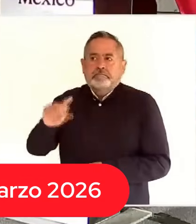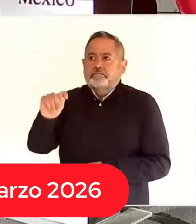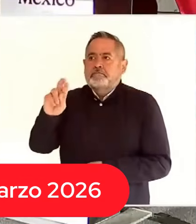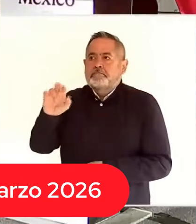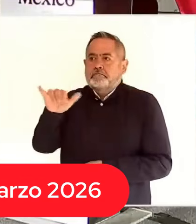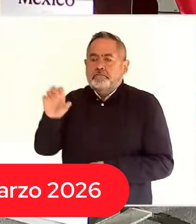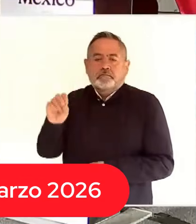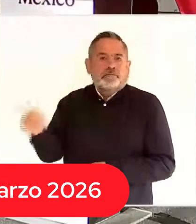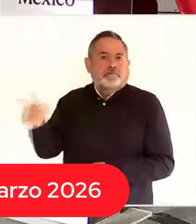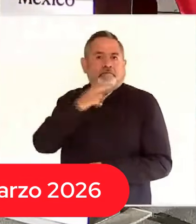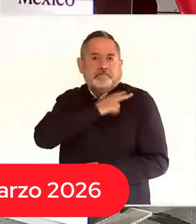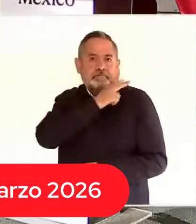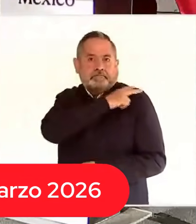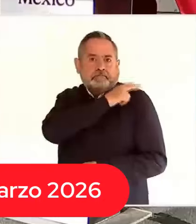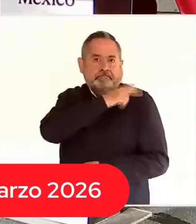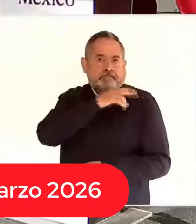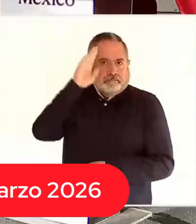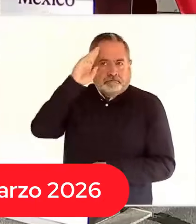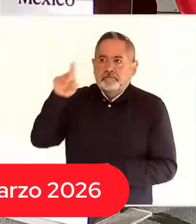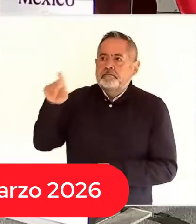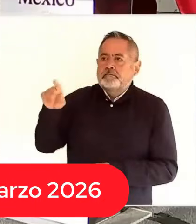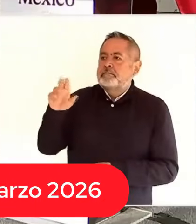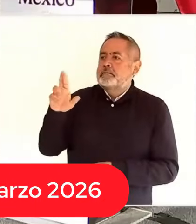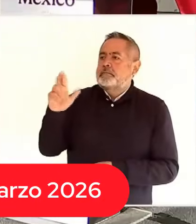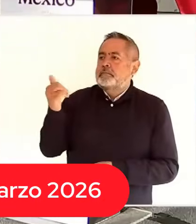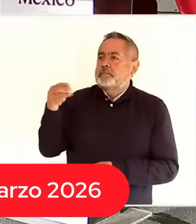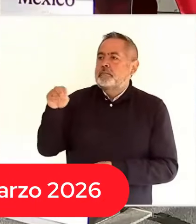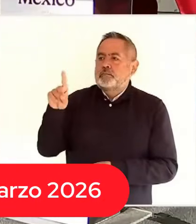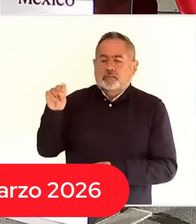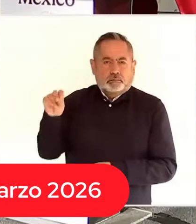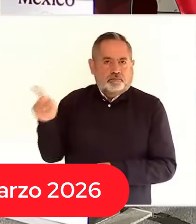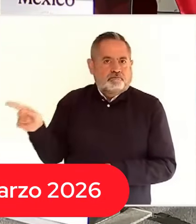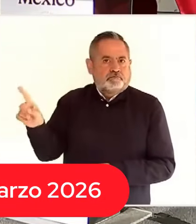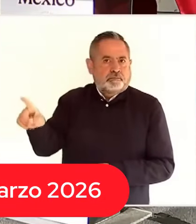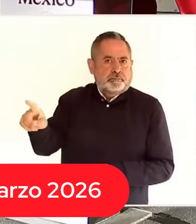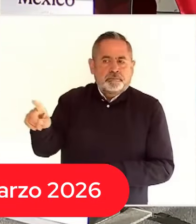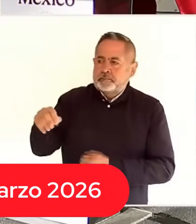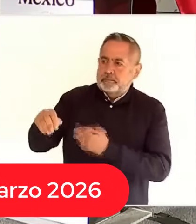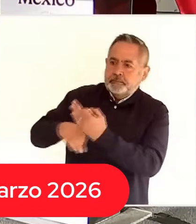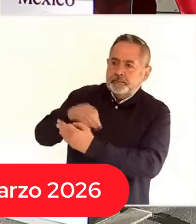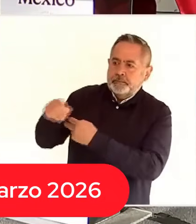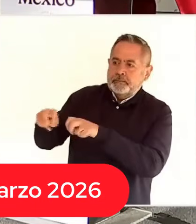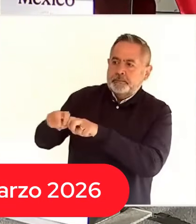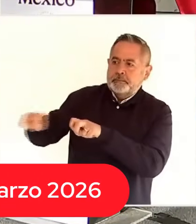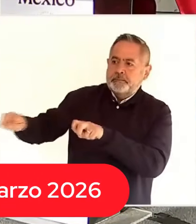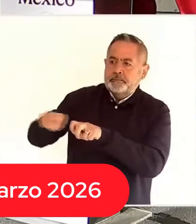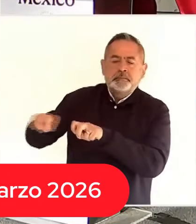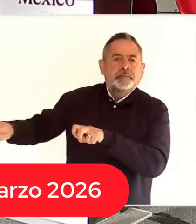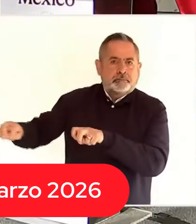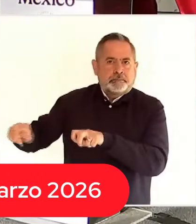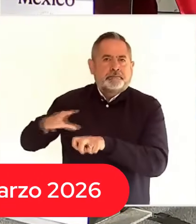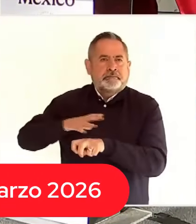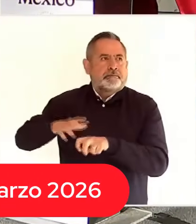al almirante Raimundo Pedro Morales Ángeles, a todos los que se encuentran el día de hoy aquí